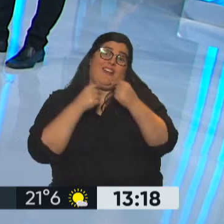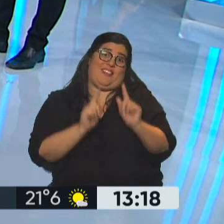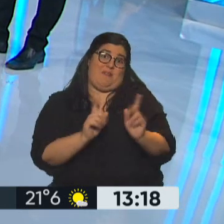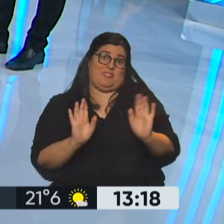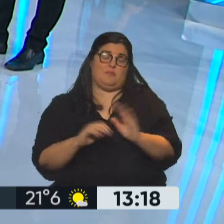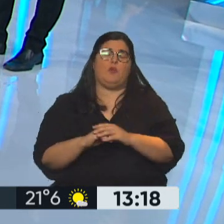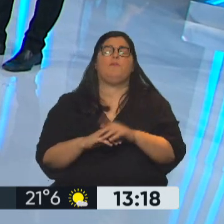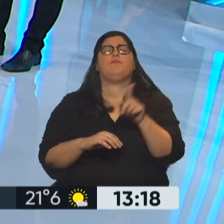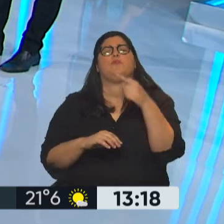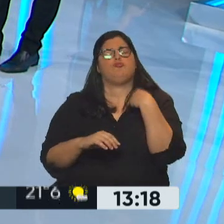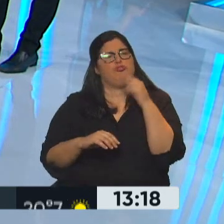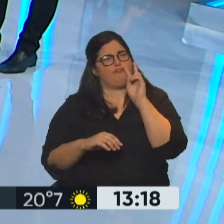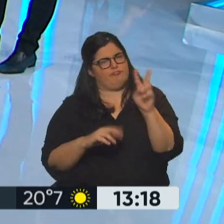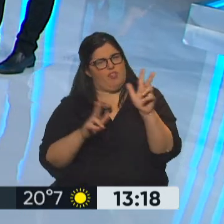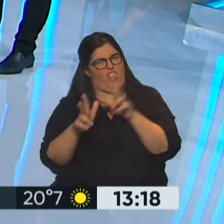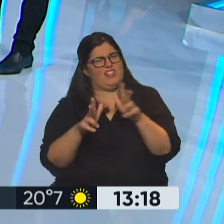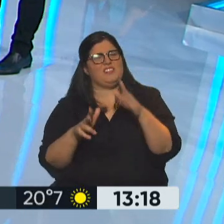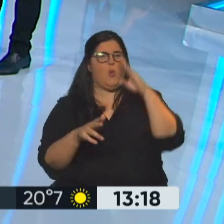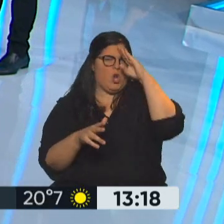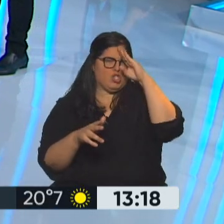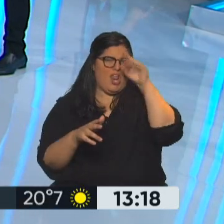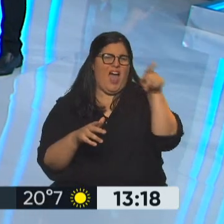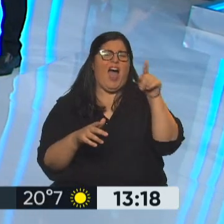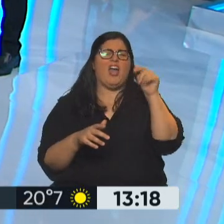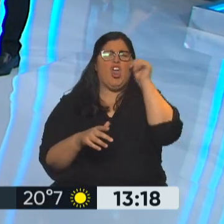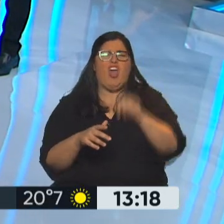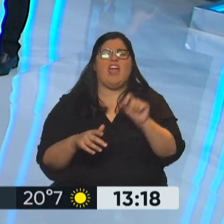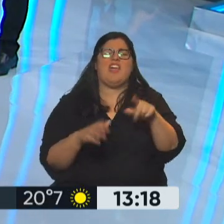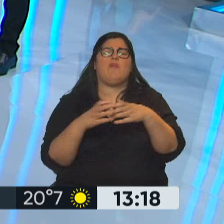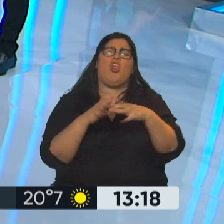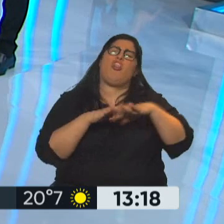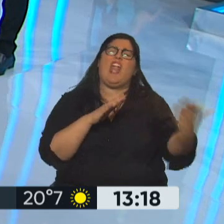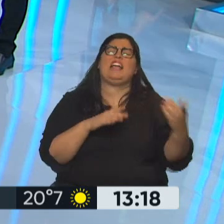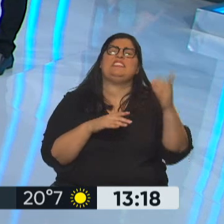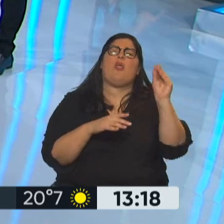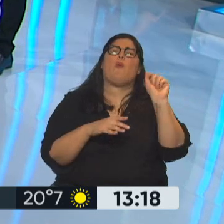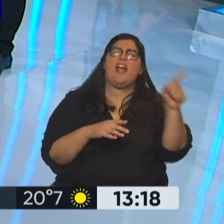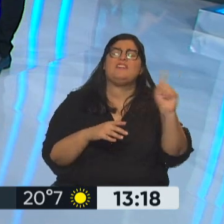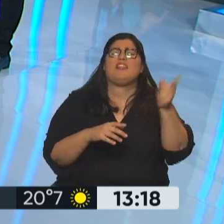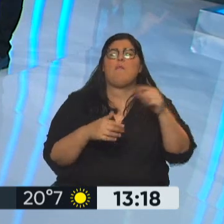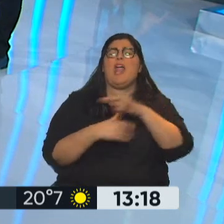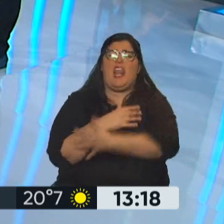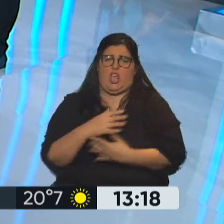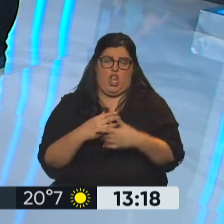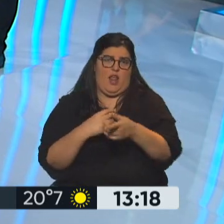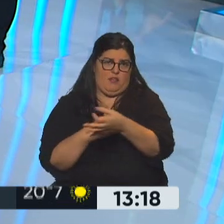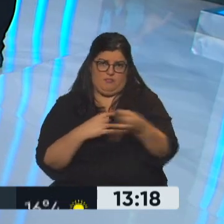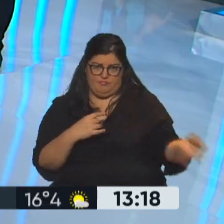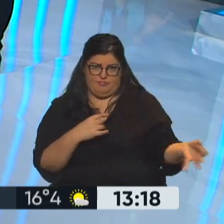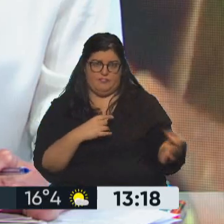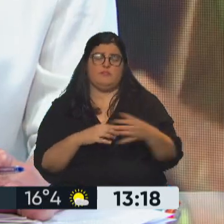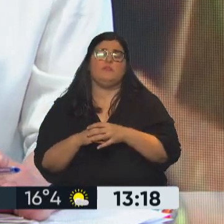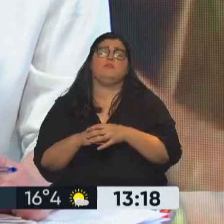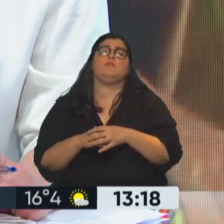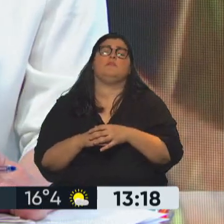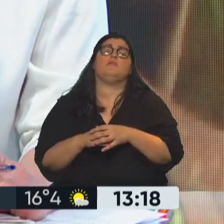daño a la derecha brasileña, Sí, ¿no? a la derecha brasileña, a la derecha regional. Bueno, la derecha regional busca otra cosa. Bueno, eso explica en